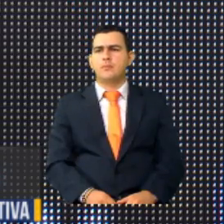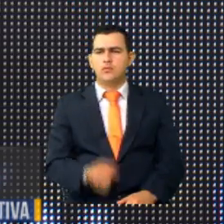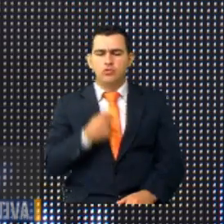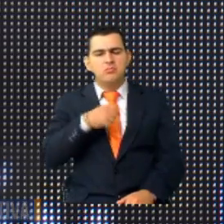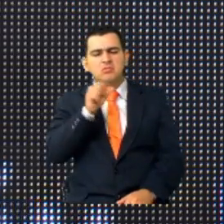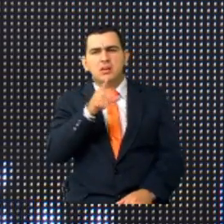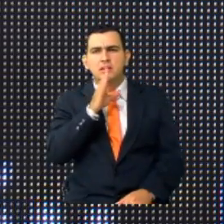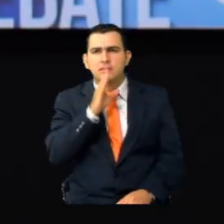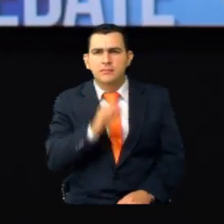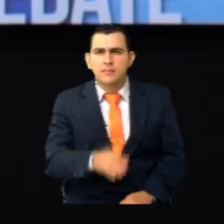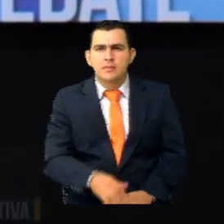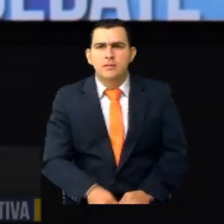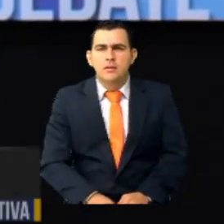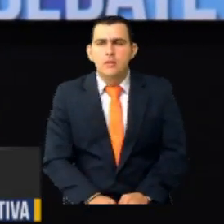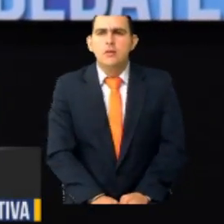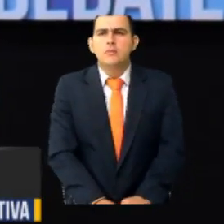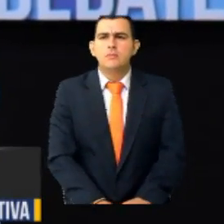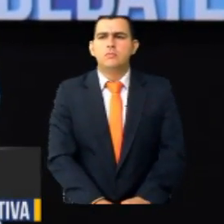¿A quién?